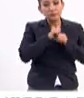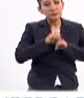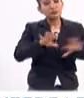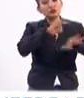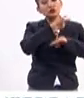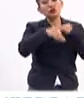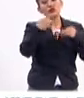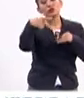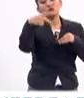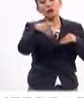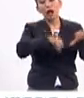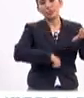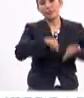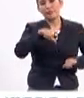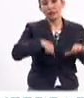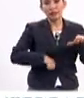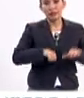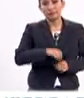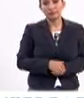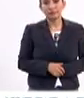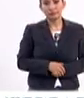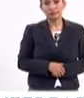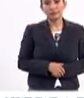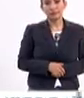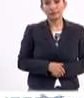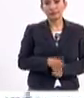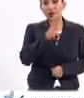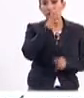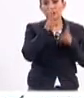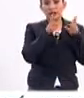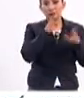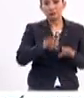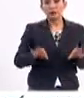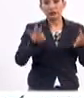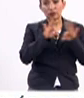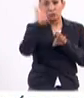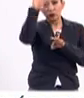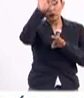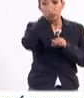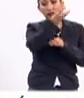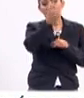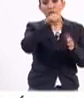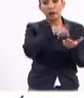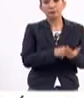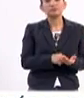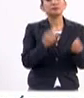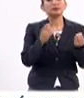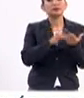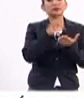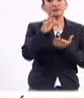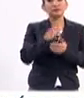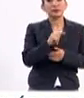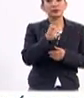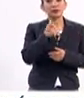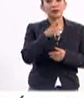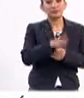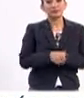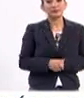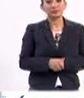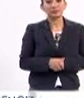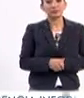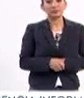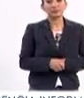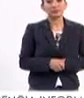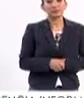difundir todo lo que está haciendo paso a paso. Muchas gracias. Y, por supuesto, los resultados, que es muy importante la cultura en cualquier sociedad. Te agradecemos mucho, Esther. Gracias. Hasta